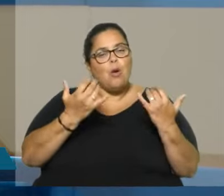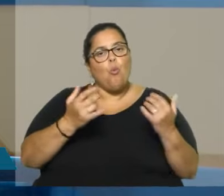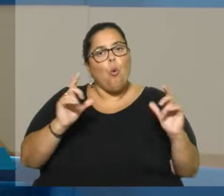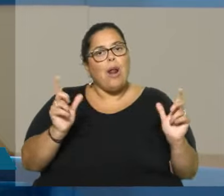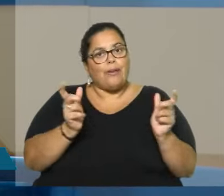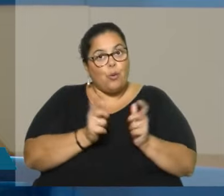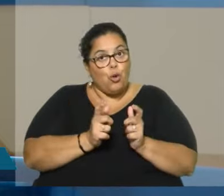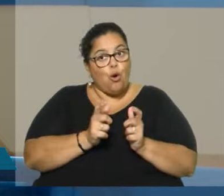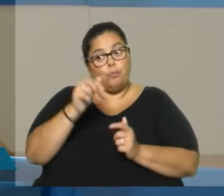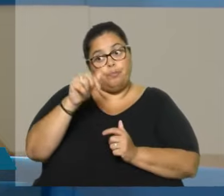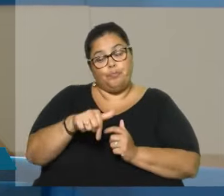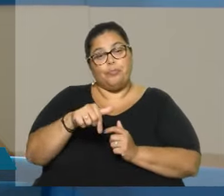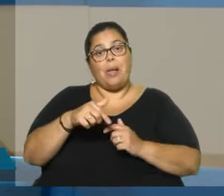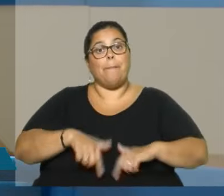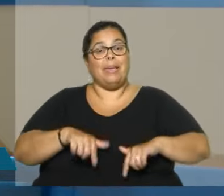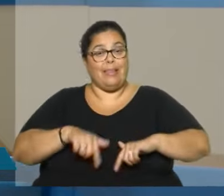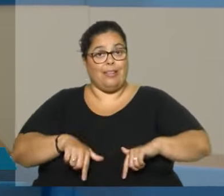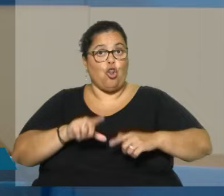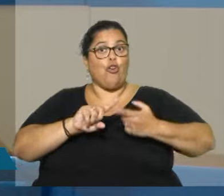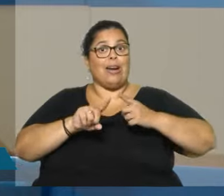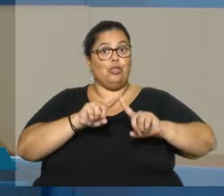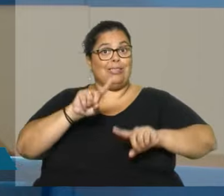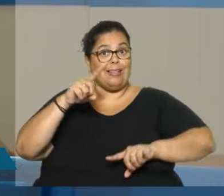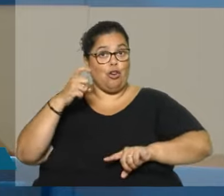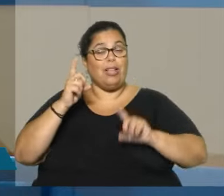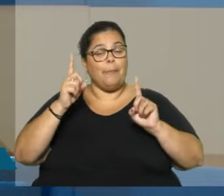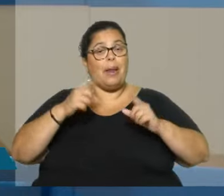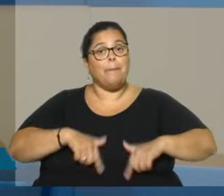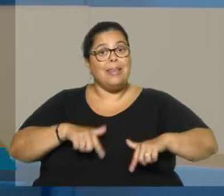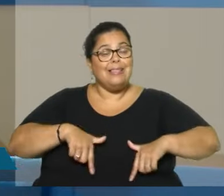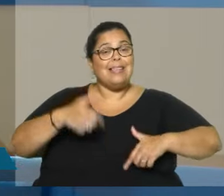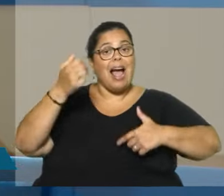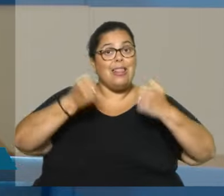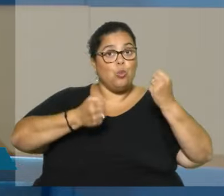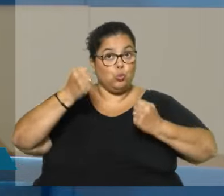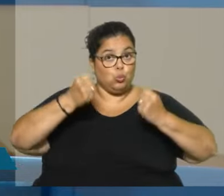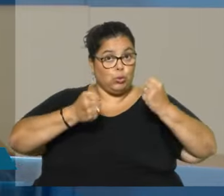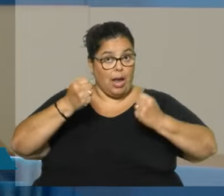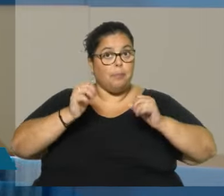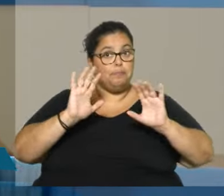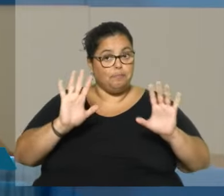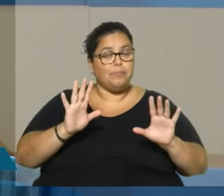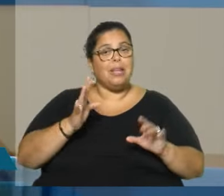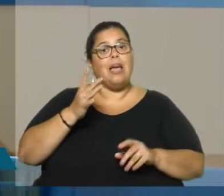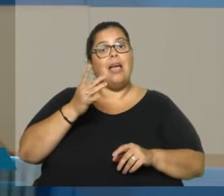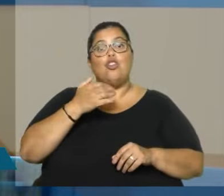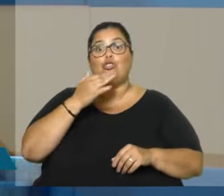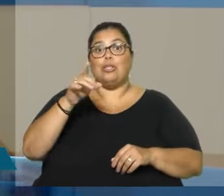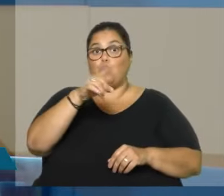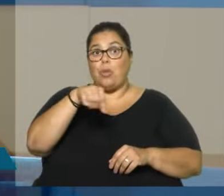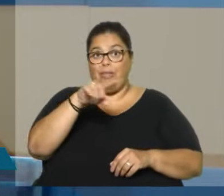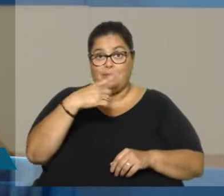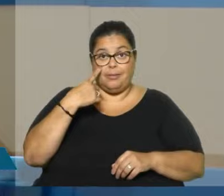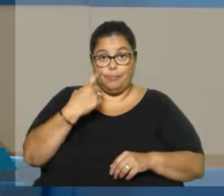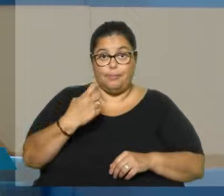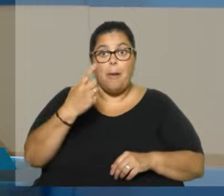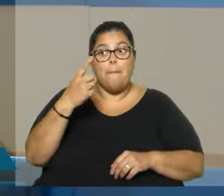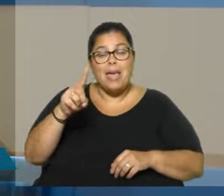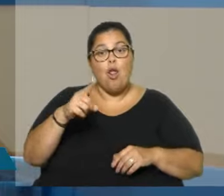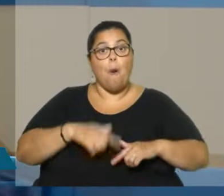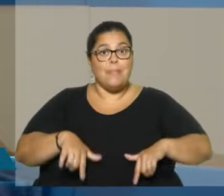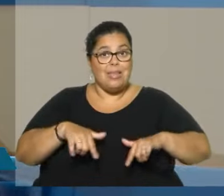el ministro de relaciones exteriores y con la ministra de industria y no sé si ustedes lo han notado pero el ministro de relaciones exteriores están